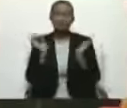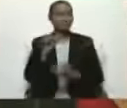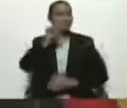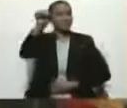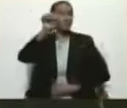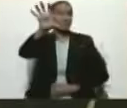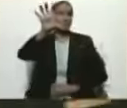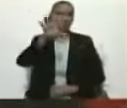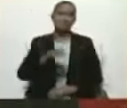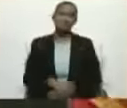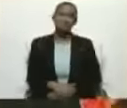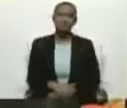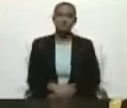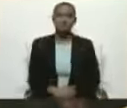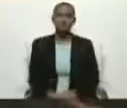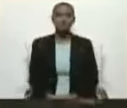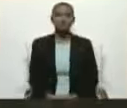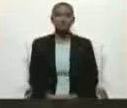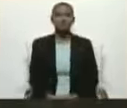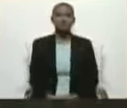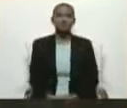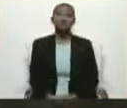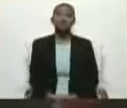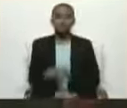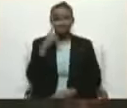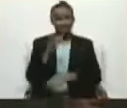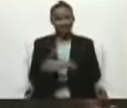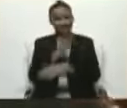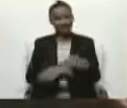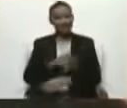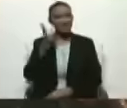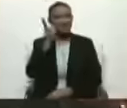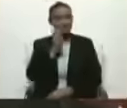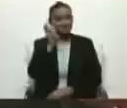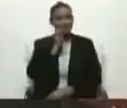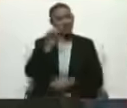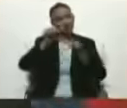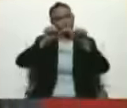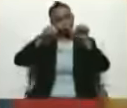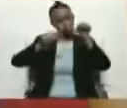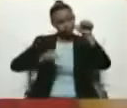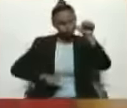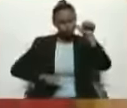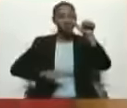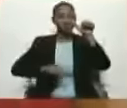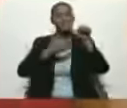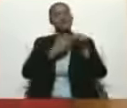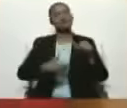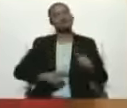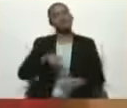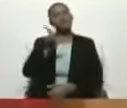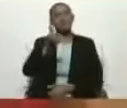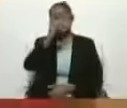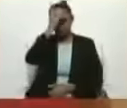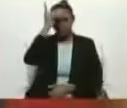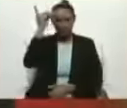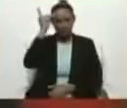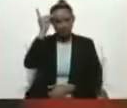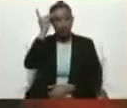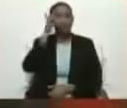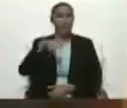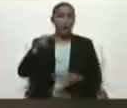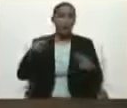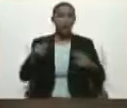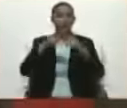patria! Acabamos de escuchar al primer vicepresidente del Partido Socialista Unido de Venezuela, Diosdado Cabello, en este encuentro con estructura del